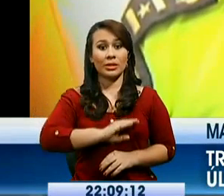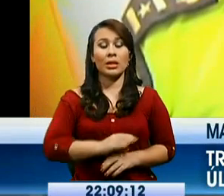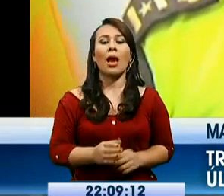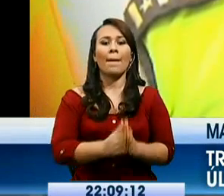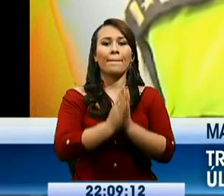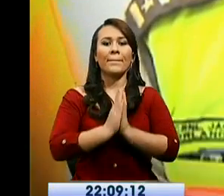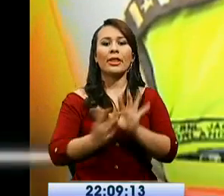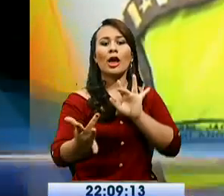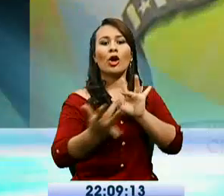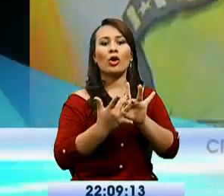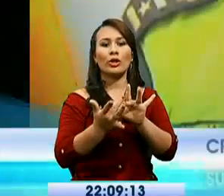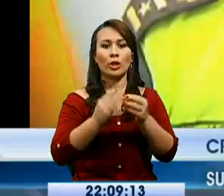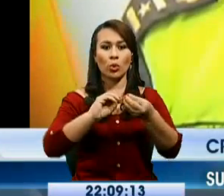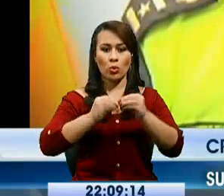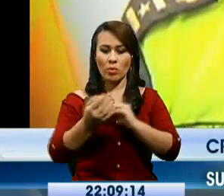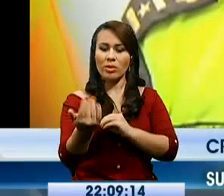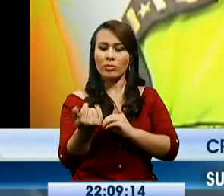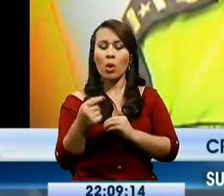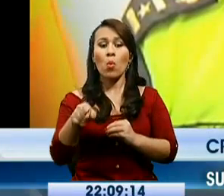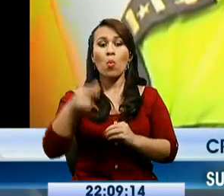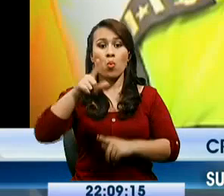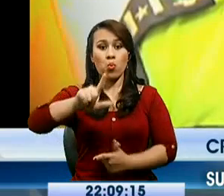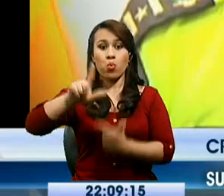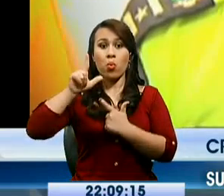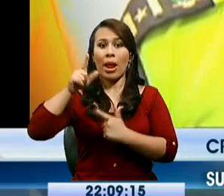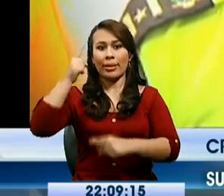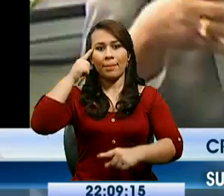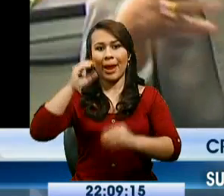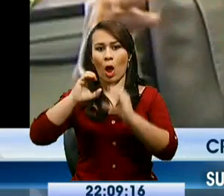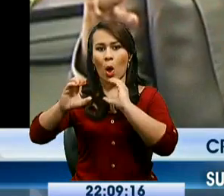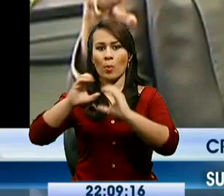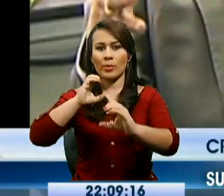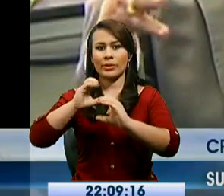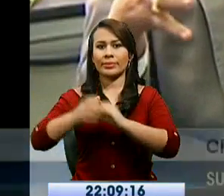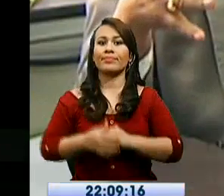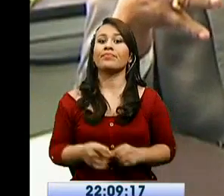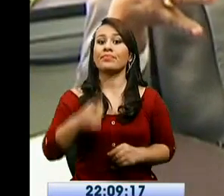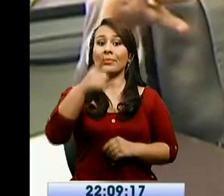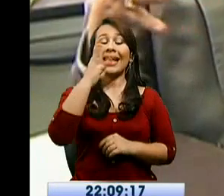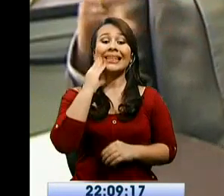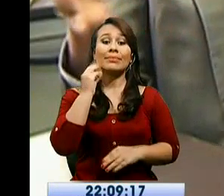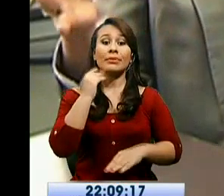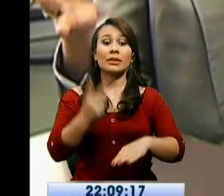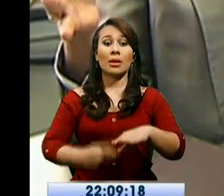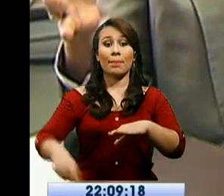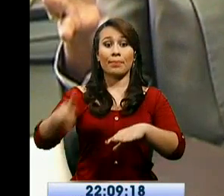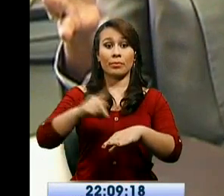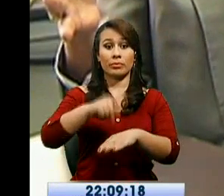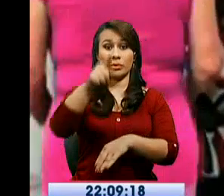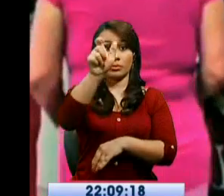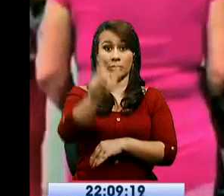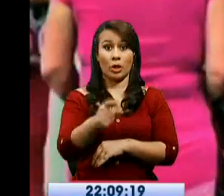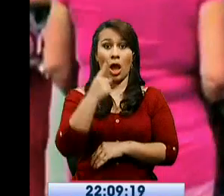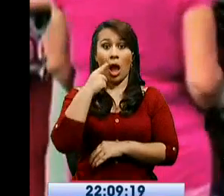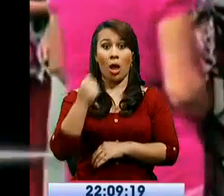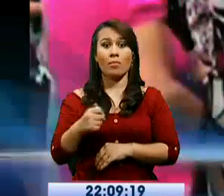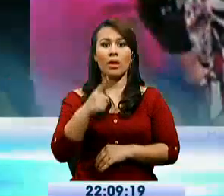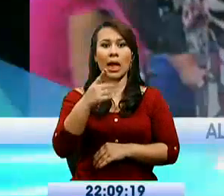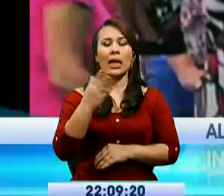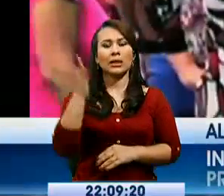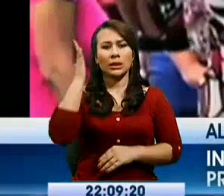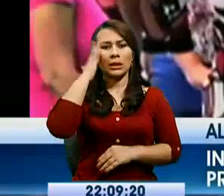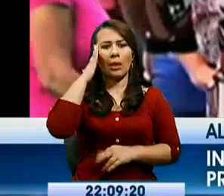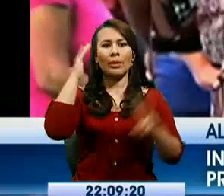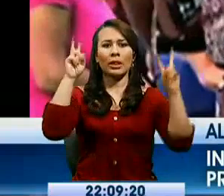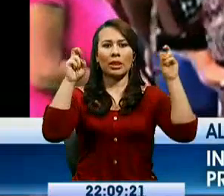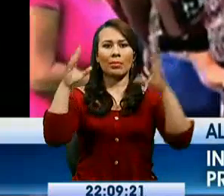y directo con los guardias de las diferentes urbanizaciones privadas. Para este experto en seguridad, por lo general los robos más frecuentes que se